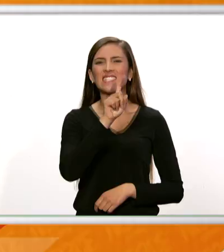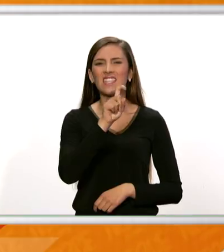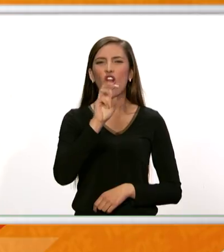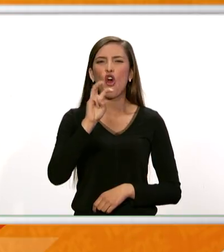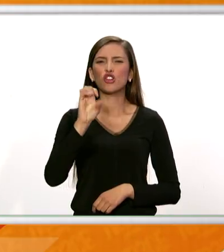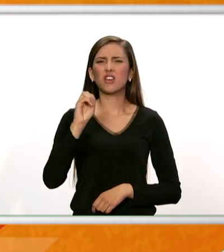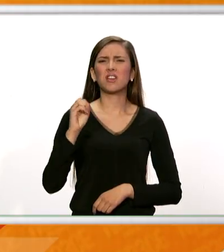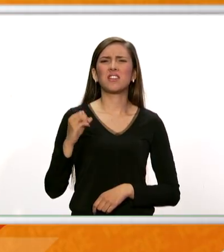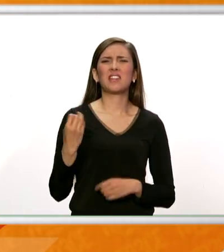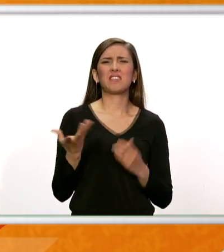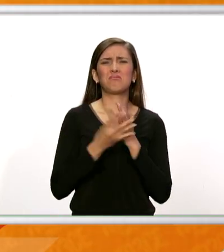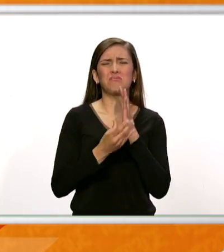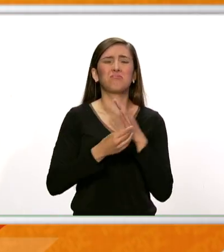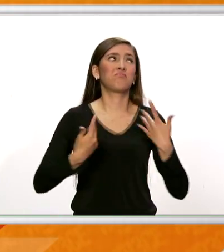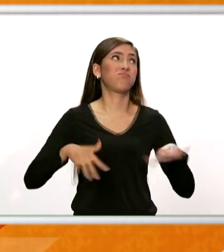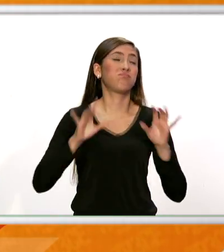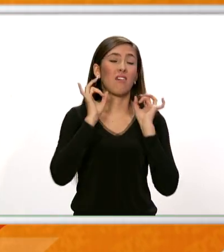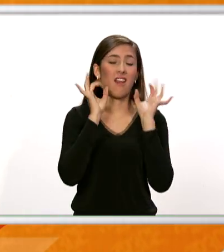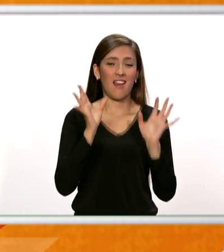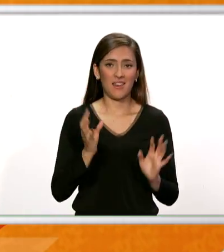$33,680, o sea, un platanal.